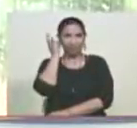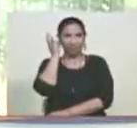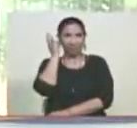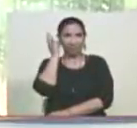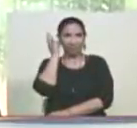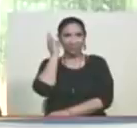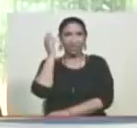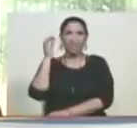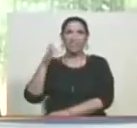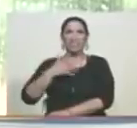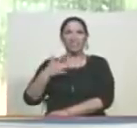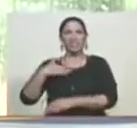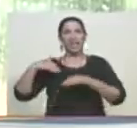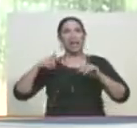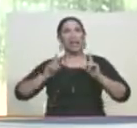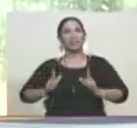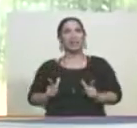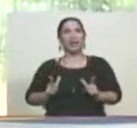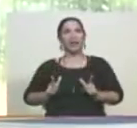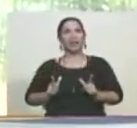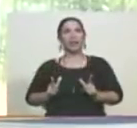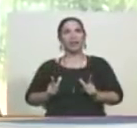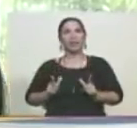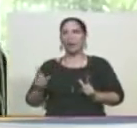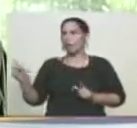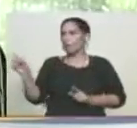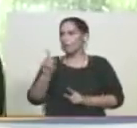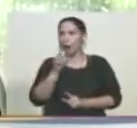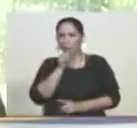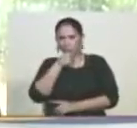se sentían cansadas, ella llegaba y decía, no,